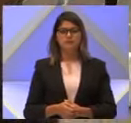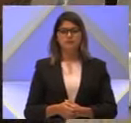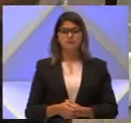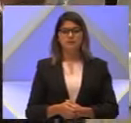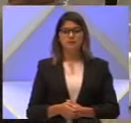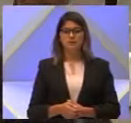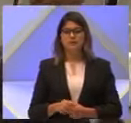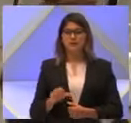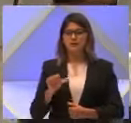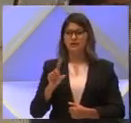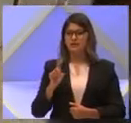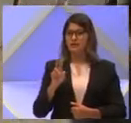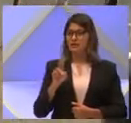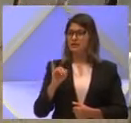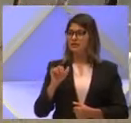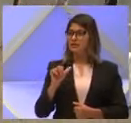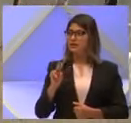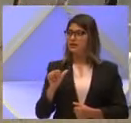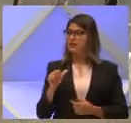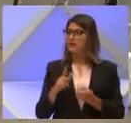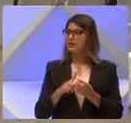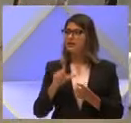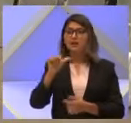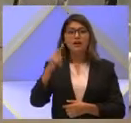adriana lago se fue a comer